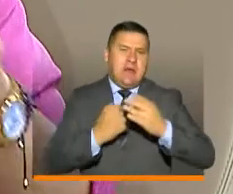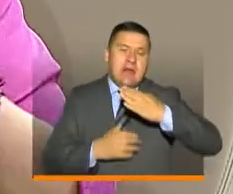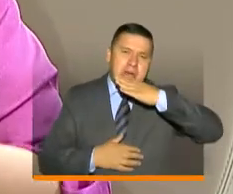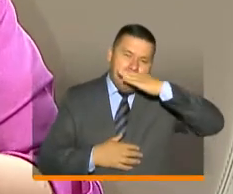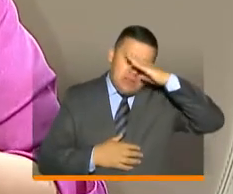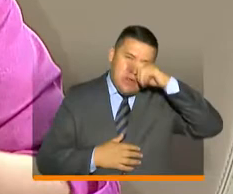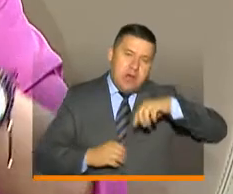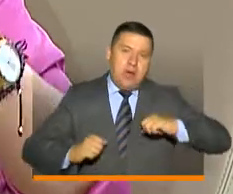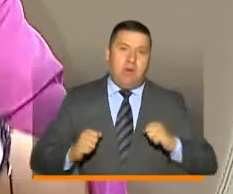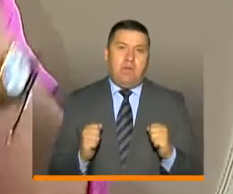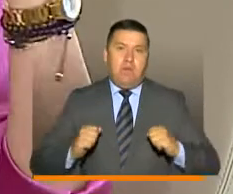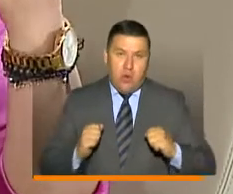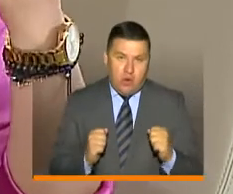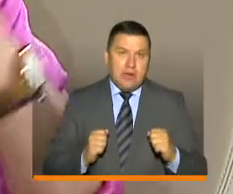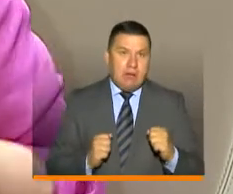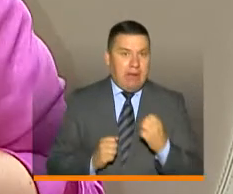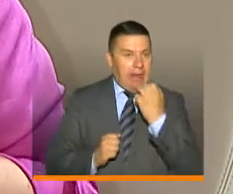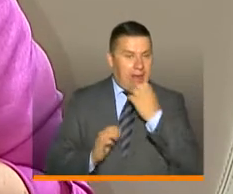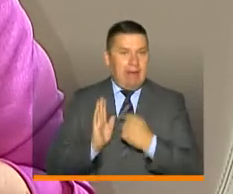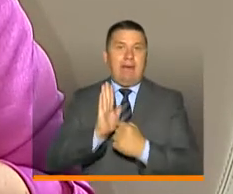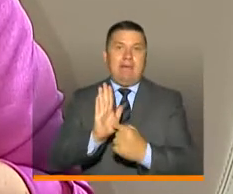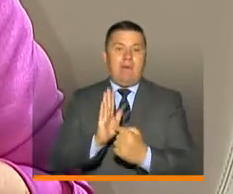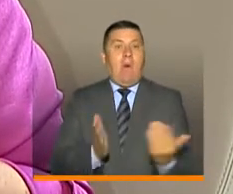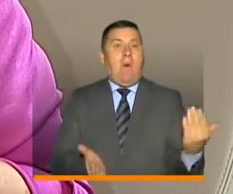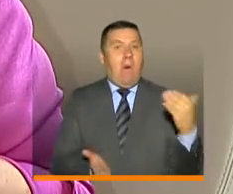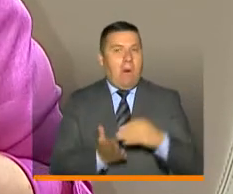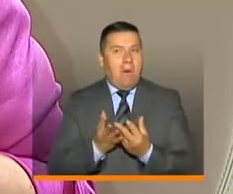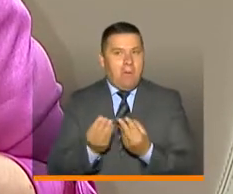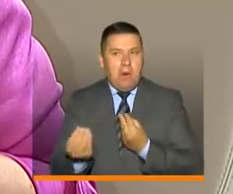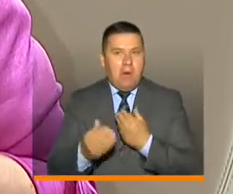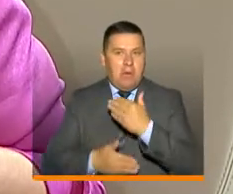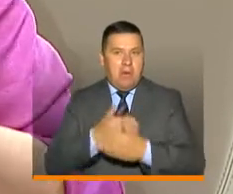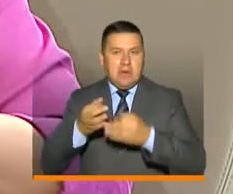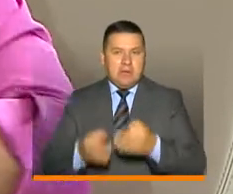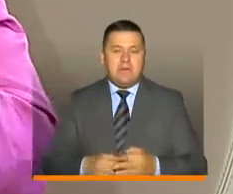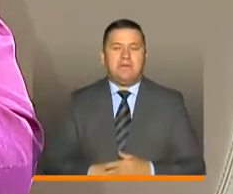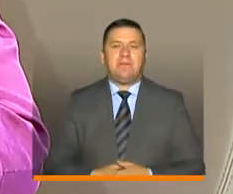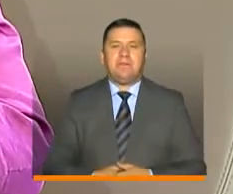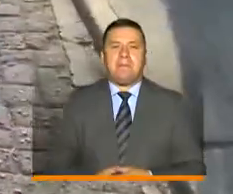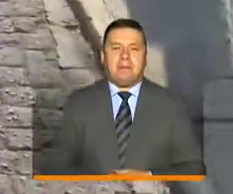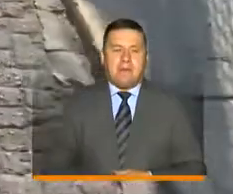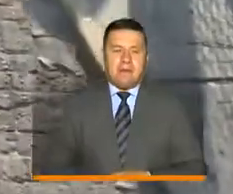Medellín y en Bogotá, que hoy son ejemplo de este regreso gradual, progresivo y seguro.